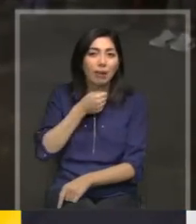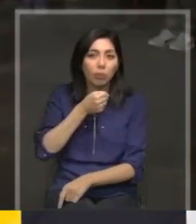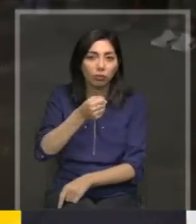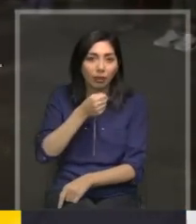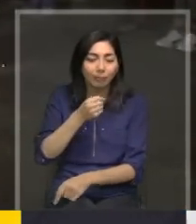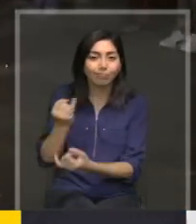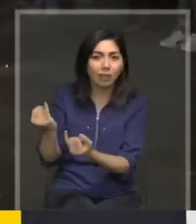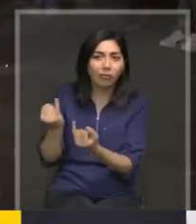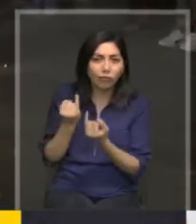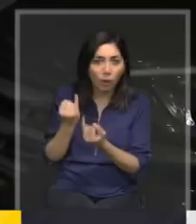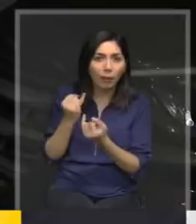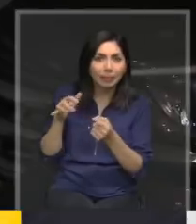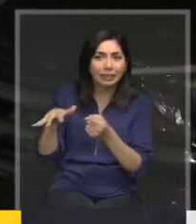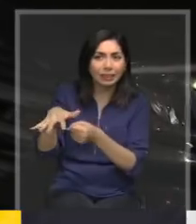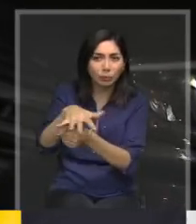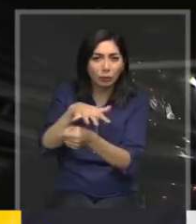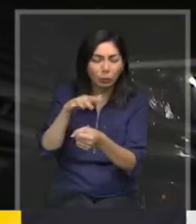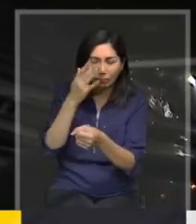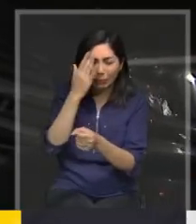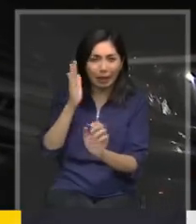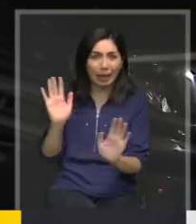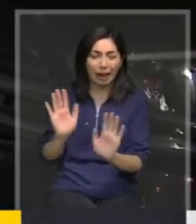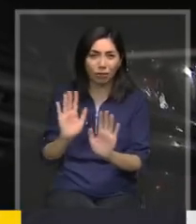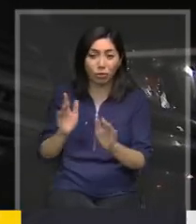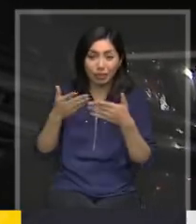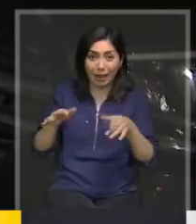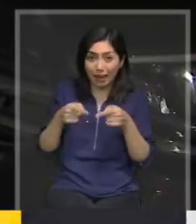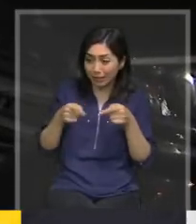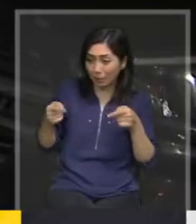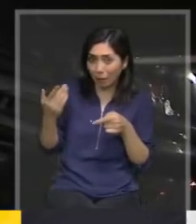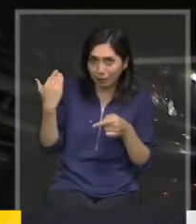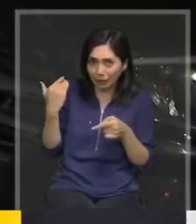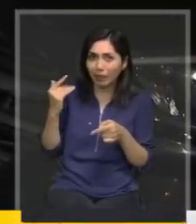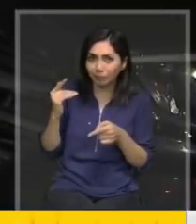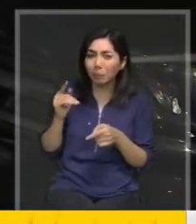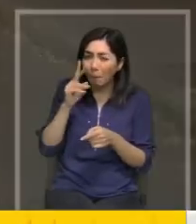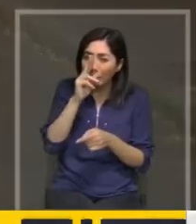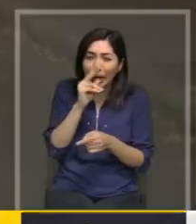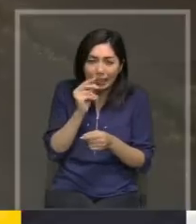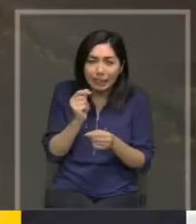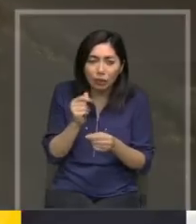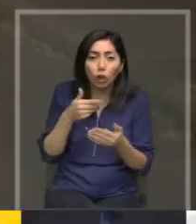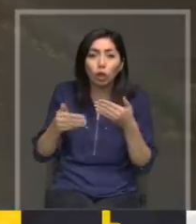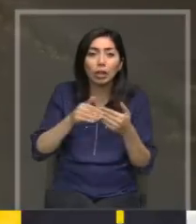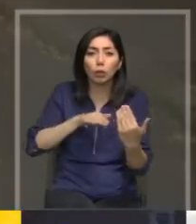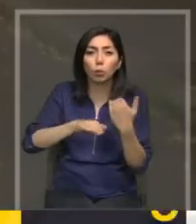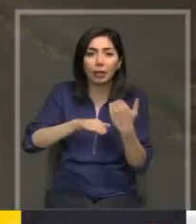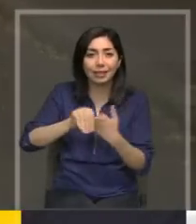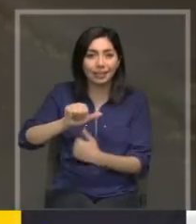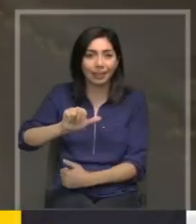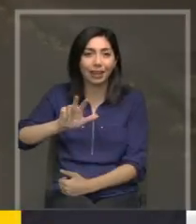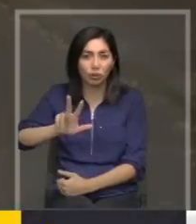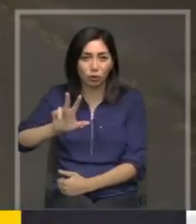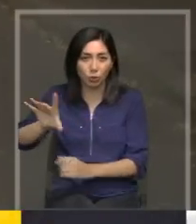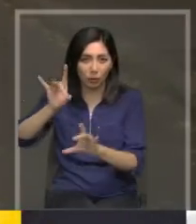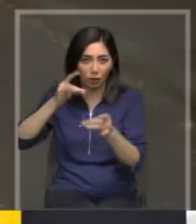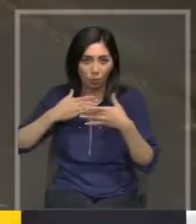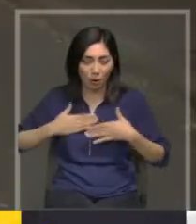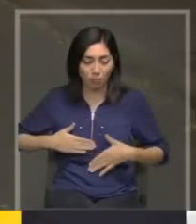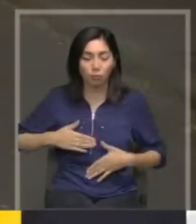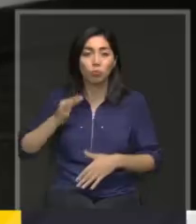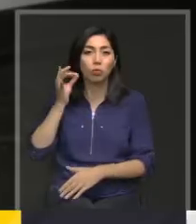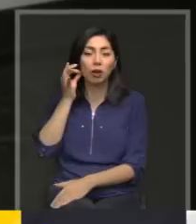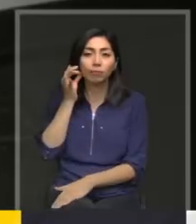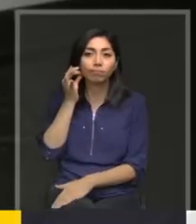hallazgo que se reitera, porque ya durante la semana había ocurrido algo similar en la carretera, en la ruta 68. Paula, te escuchamos.